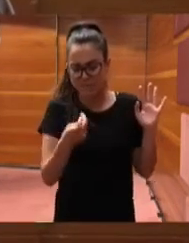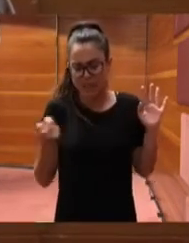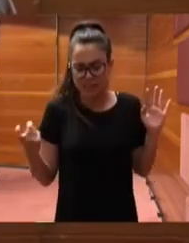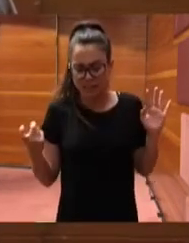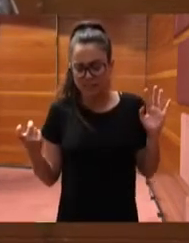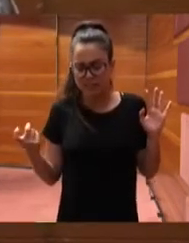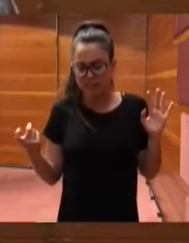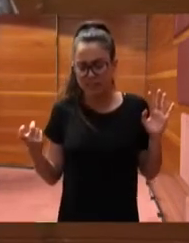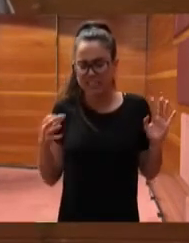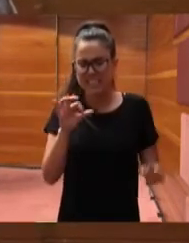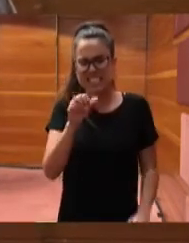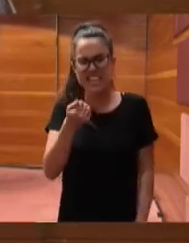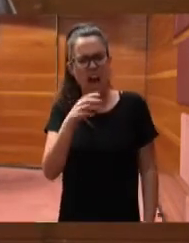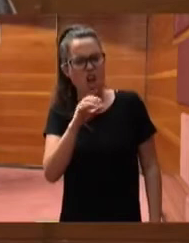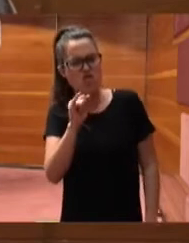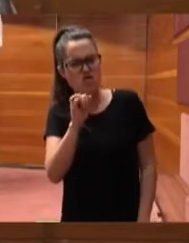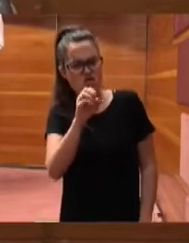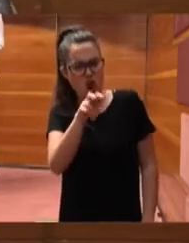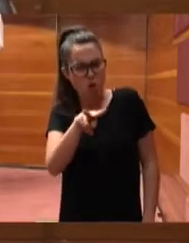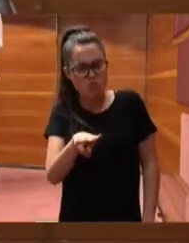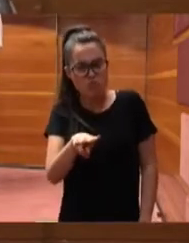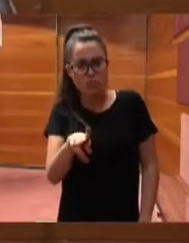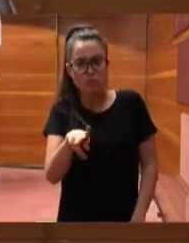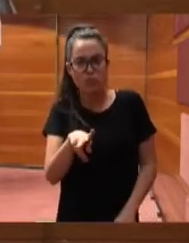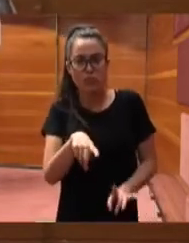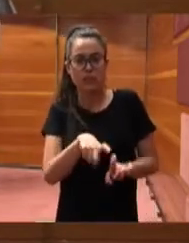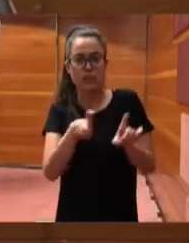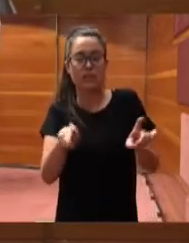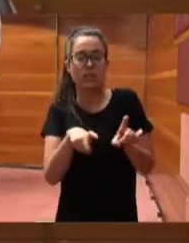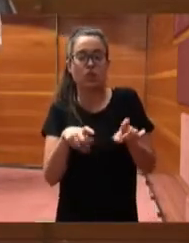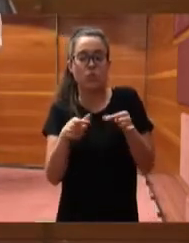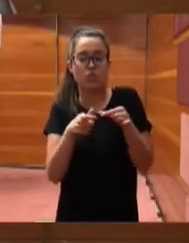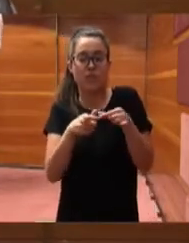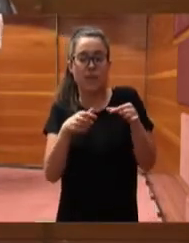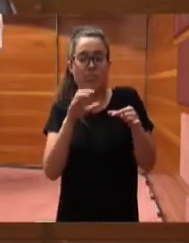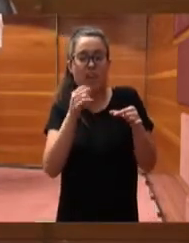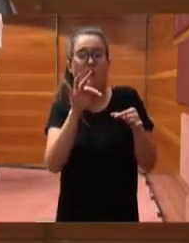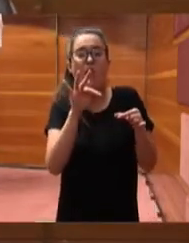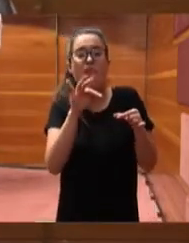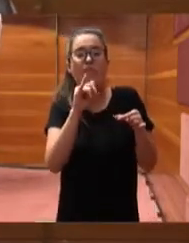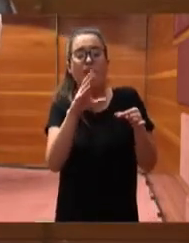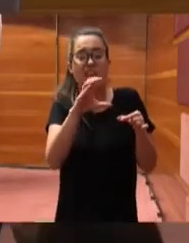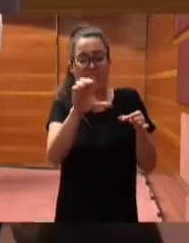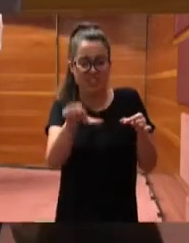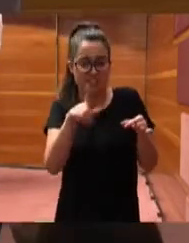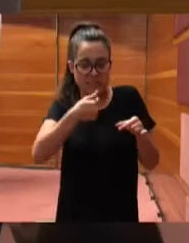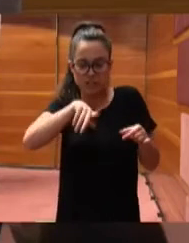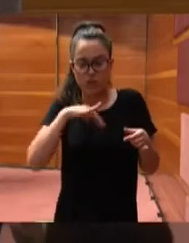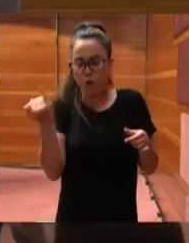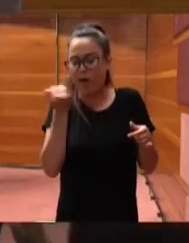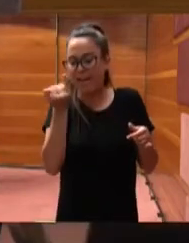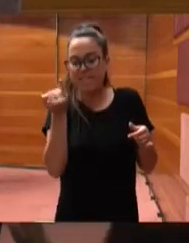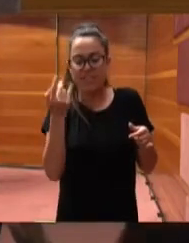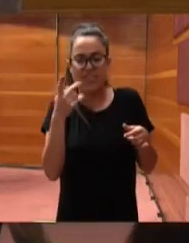anglos, el CIO, el Chief Information Officer, el jefe o la jefa de información, no